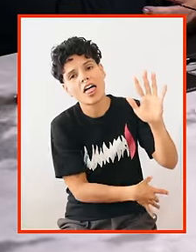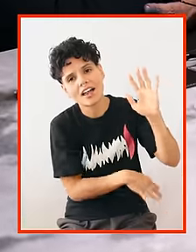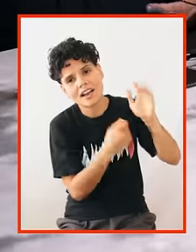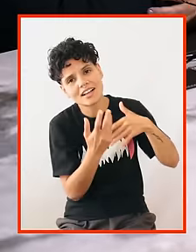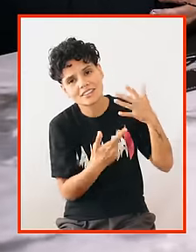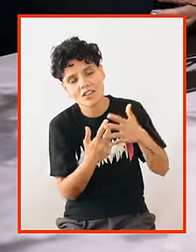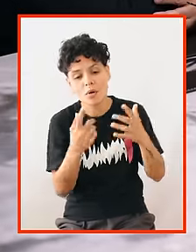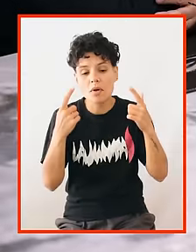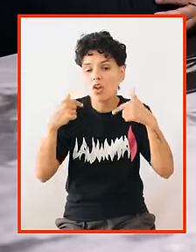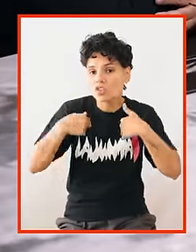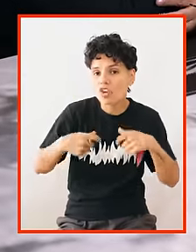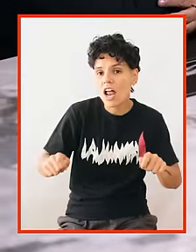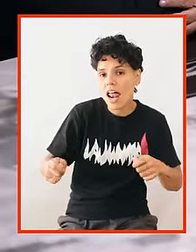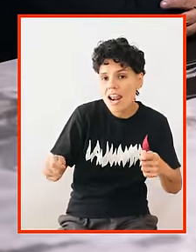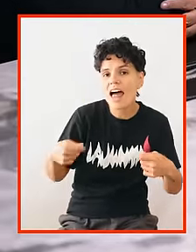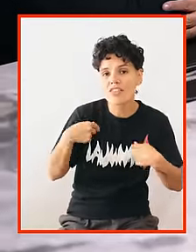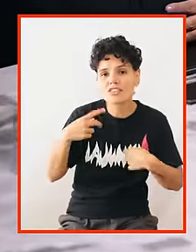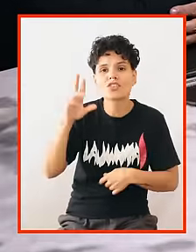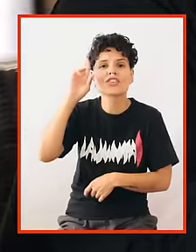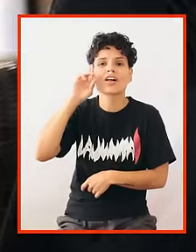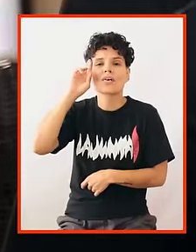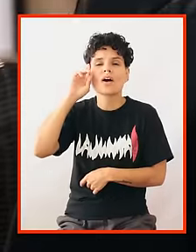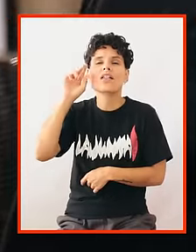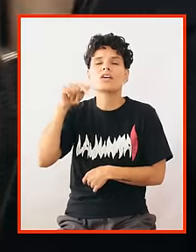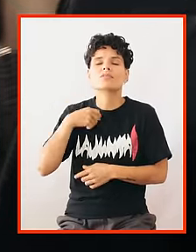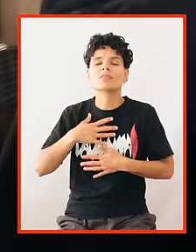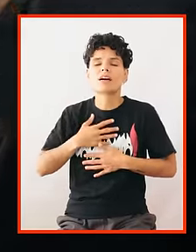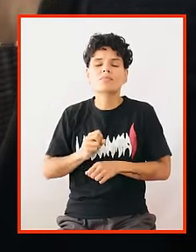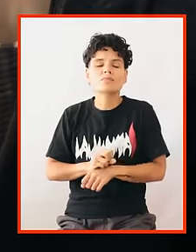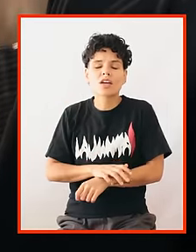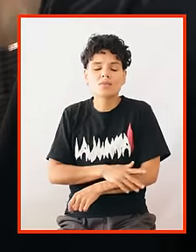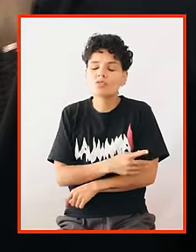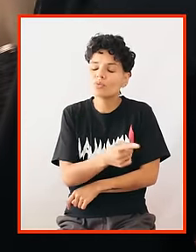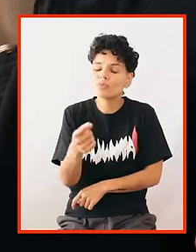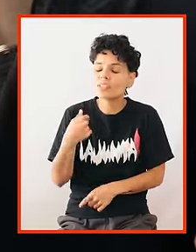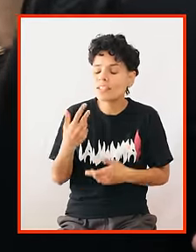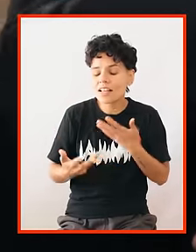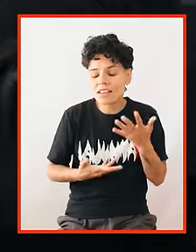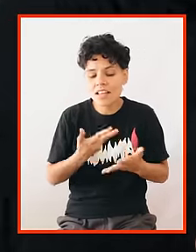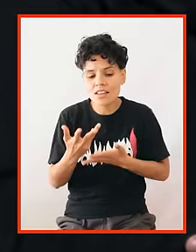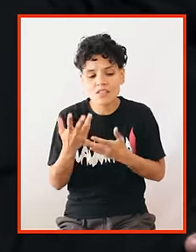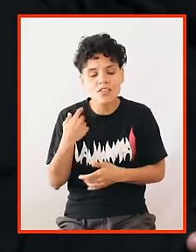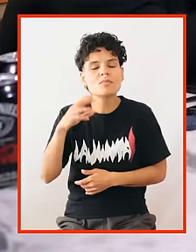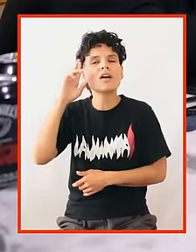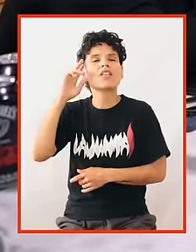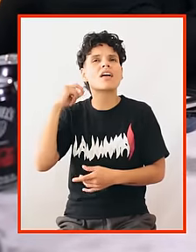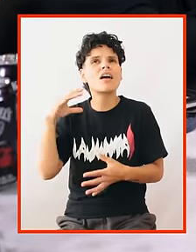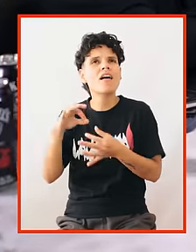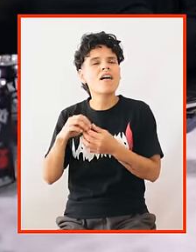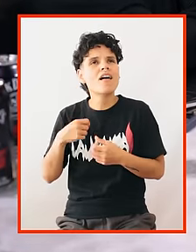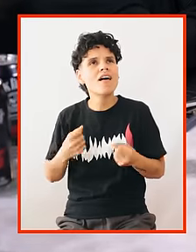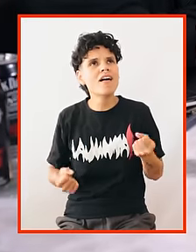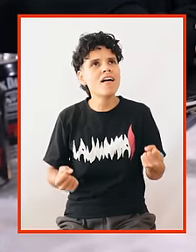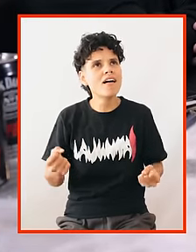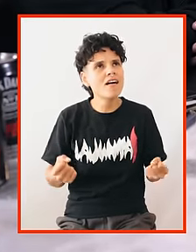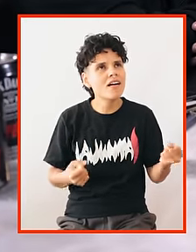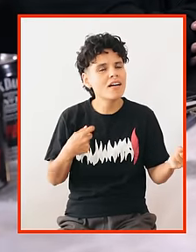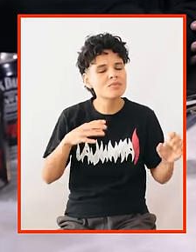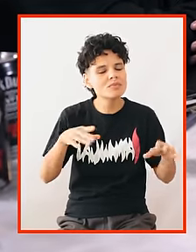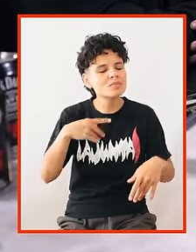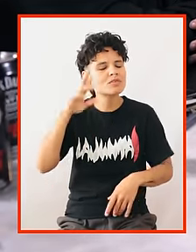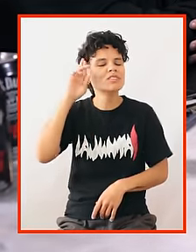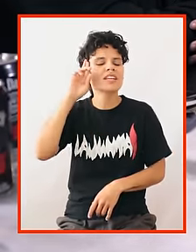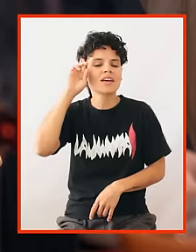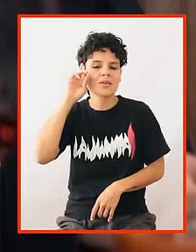Pero hasta que yo pude manejar la radio, cuando la estábamos cantando todos juntos. ¿Te acordaste de eso? Sí. Bueno, para